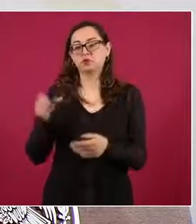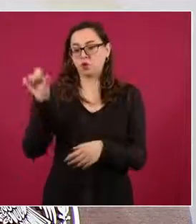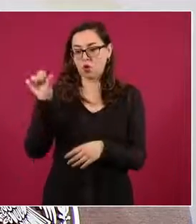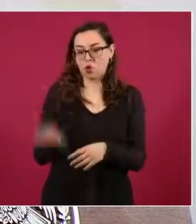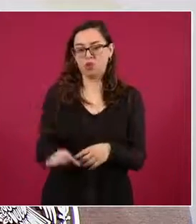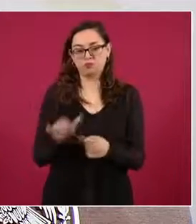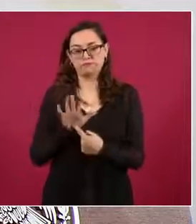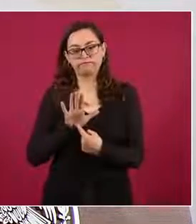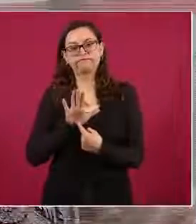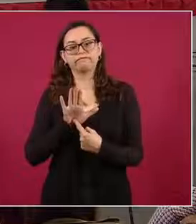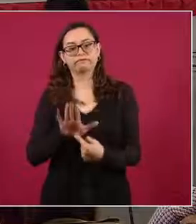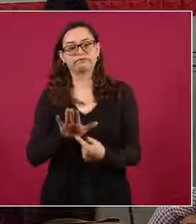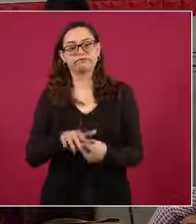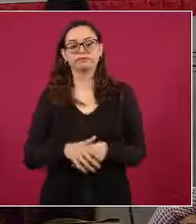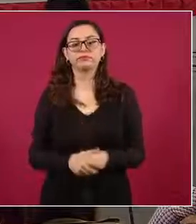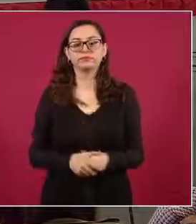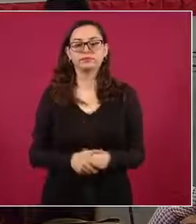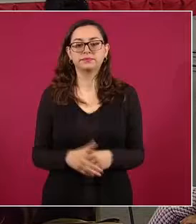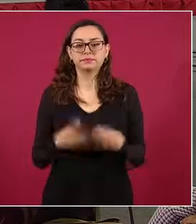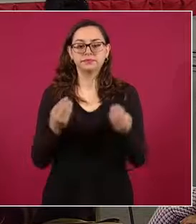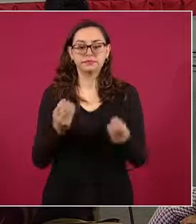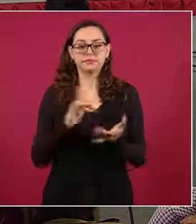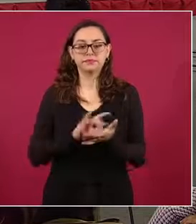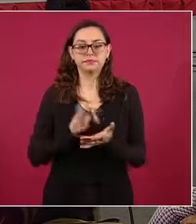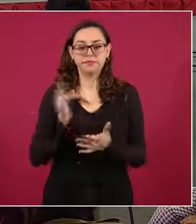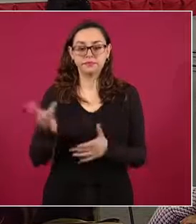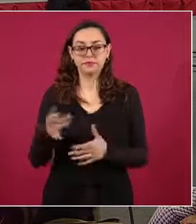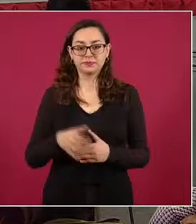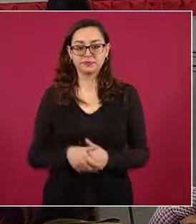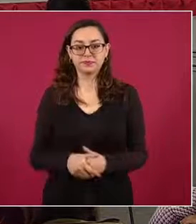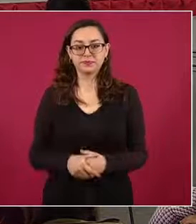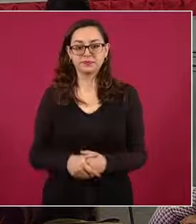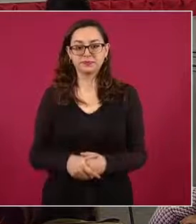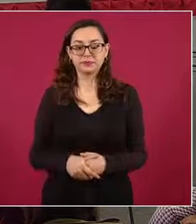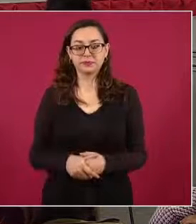día de hoy en el tema de la salud. Muchas gracias.